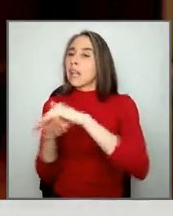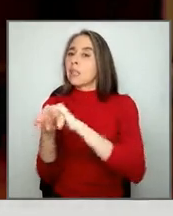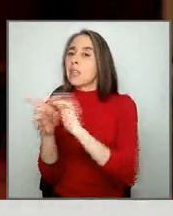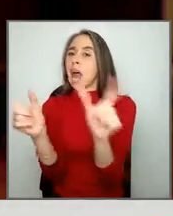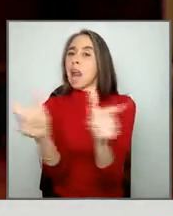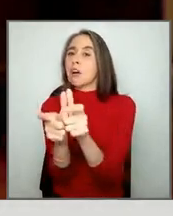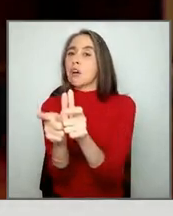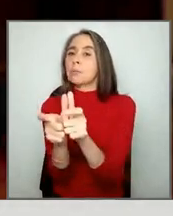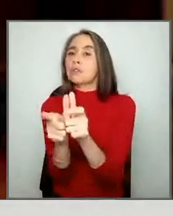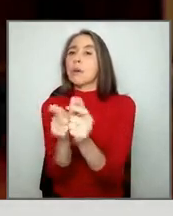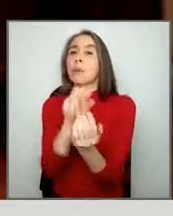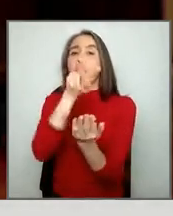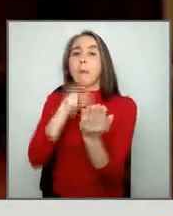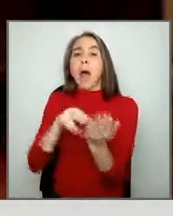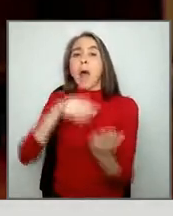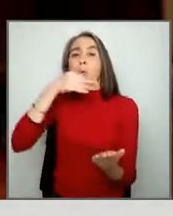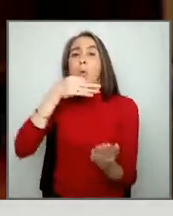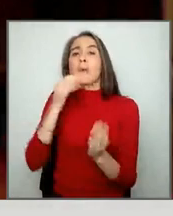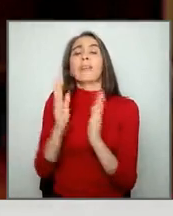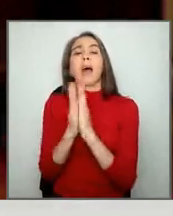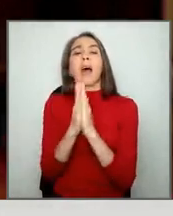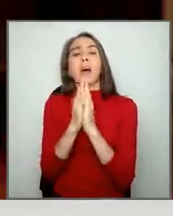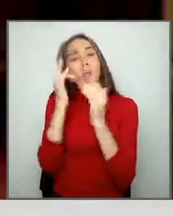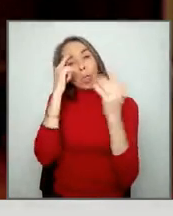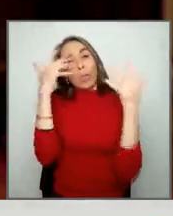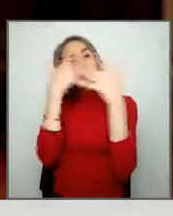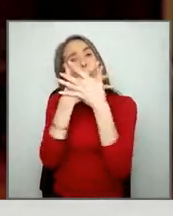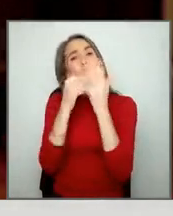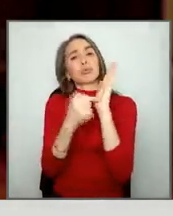quisiera solicitar si nos pueden aclarar esa duda